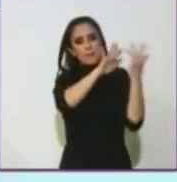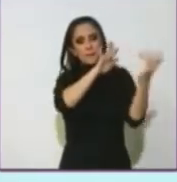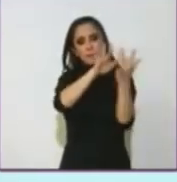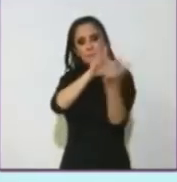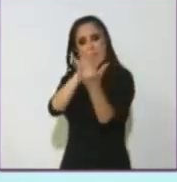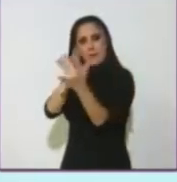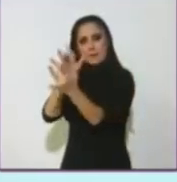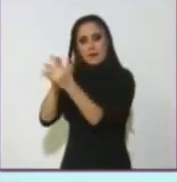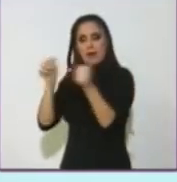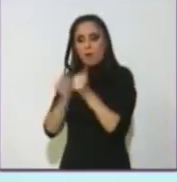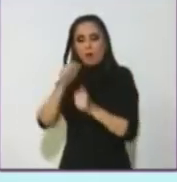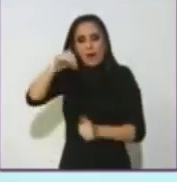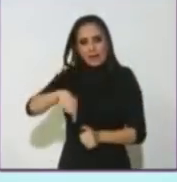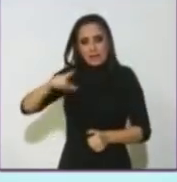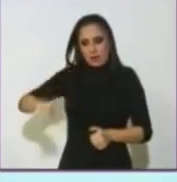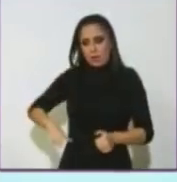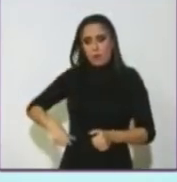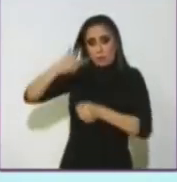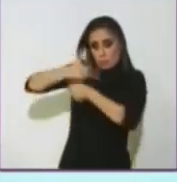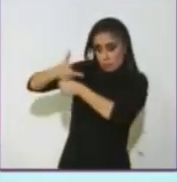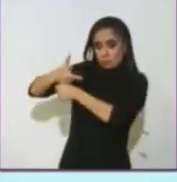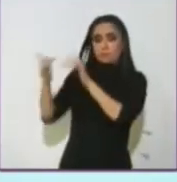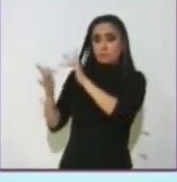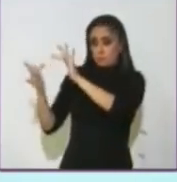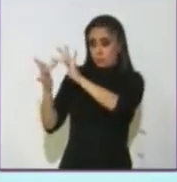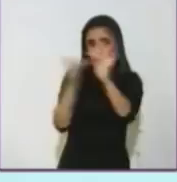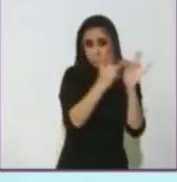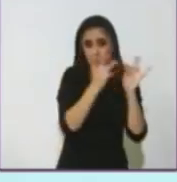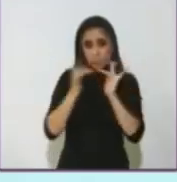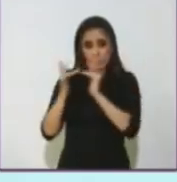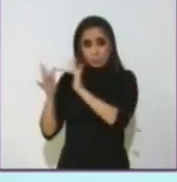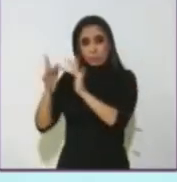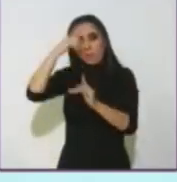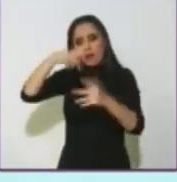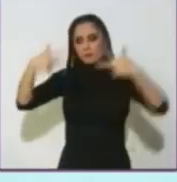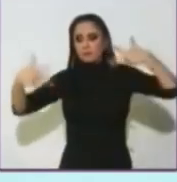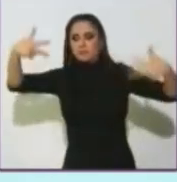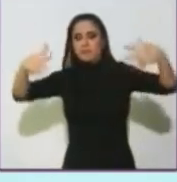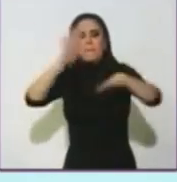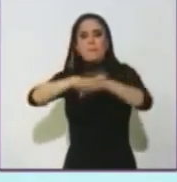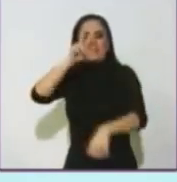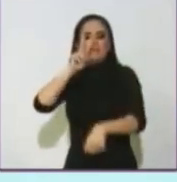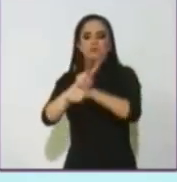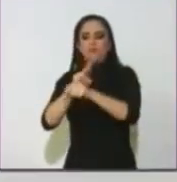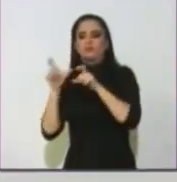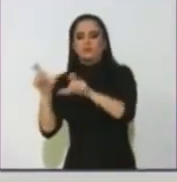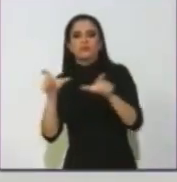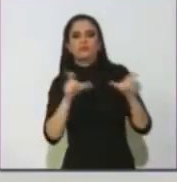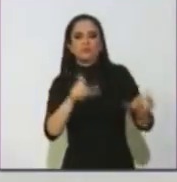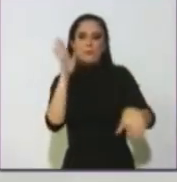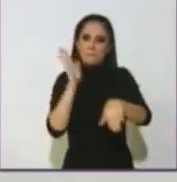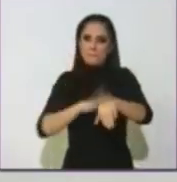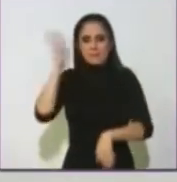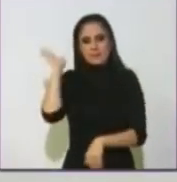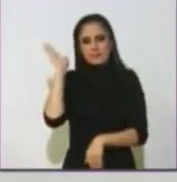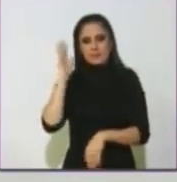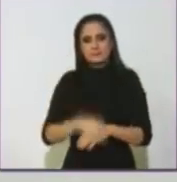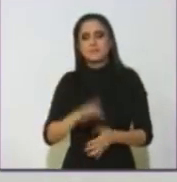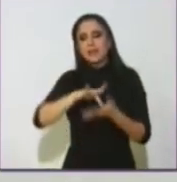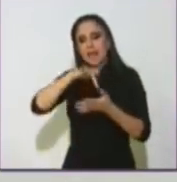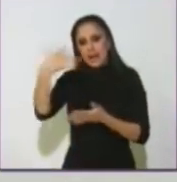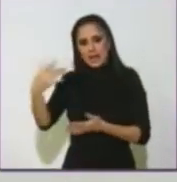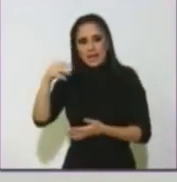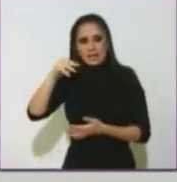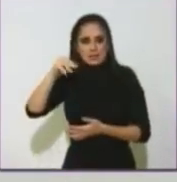mexico para que tengamos una vigilancia mucho más amplia y mucho más eficiente gracias mariana el